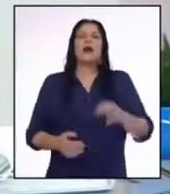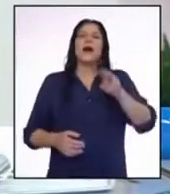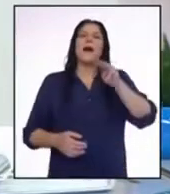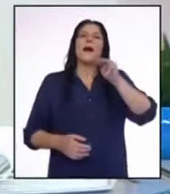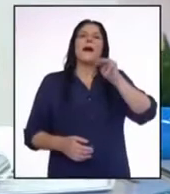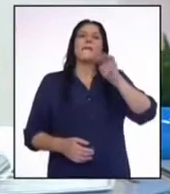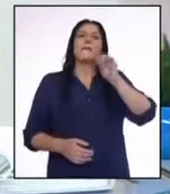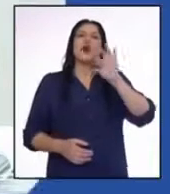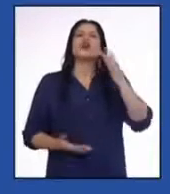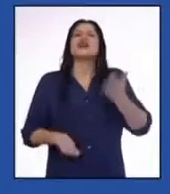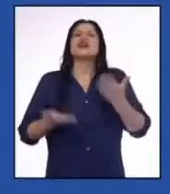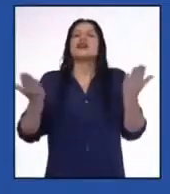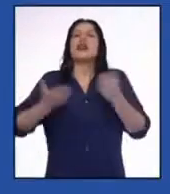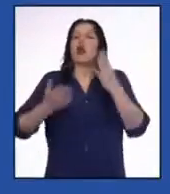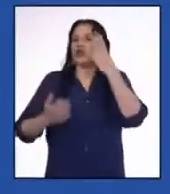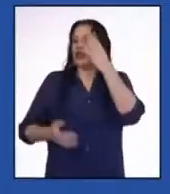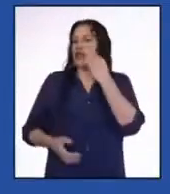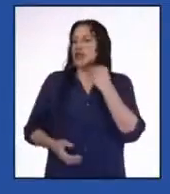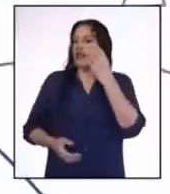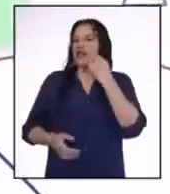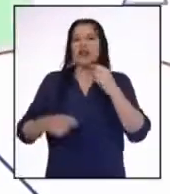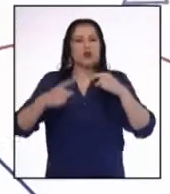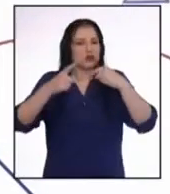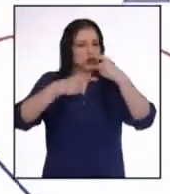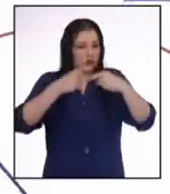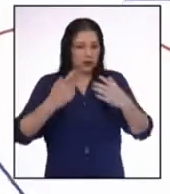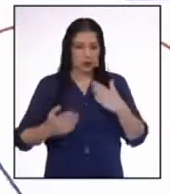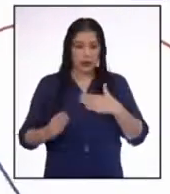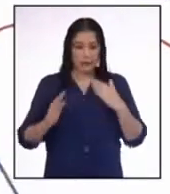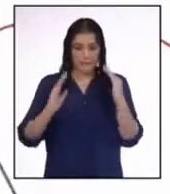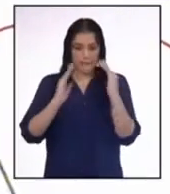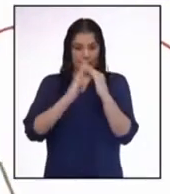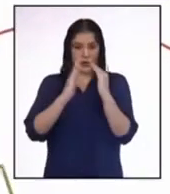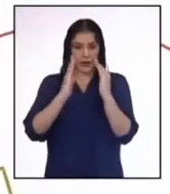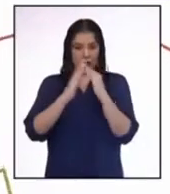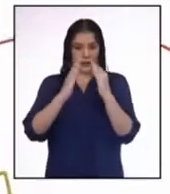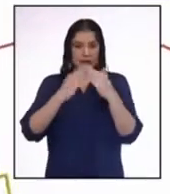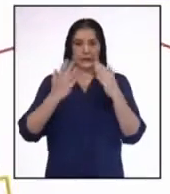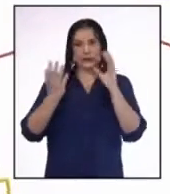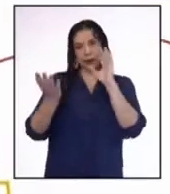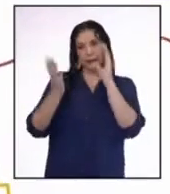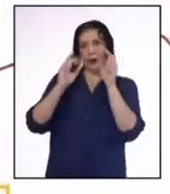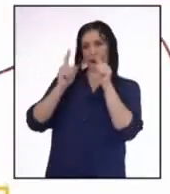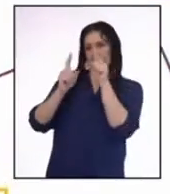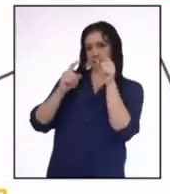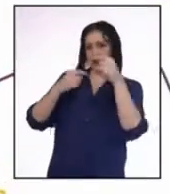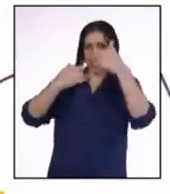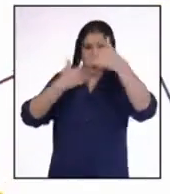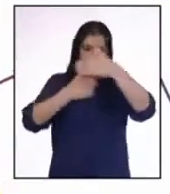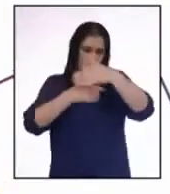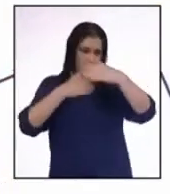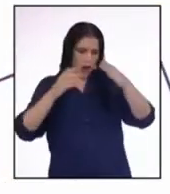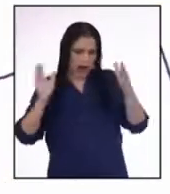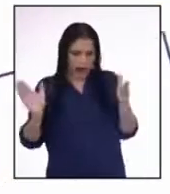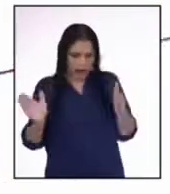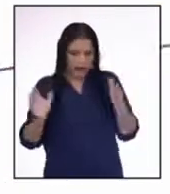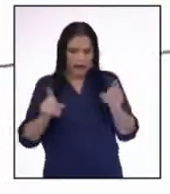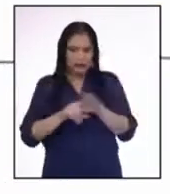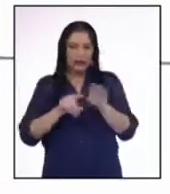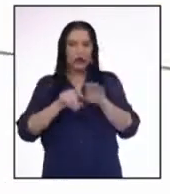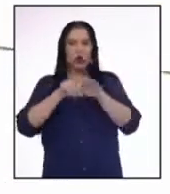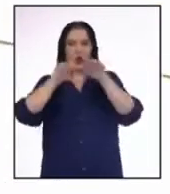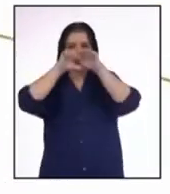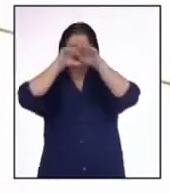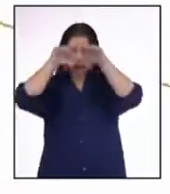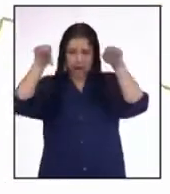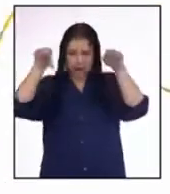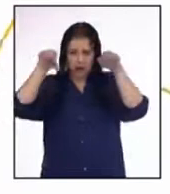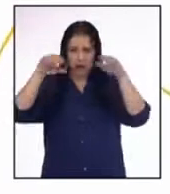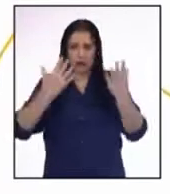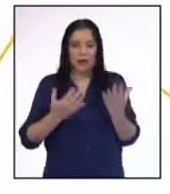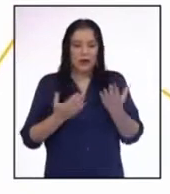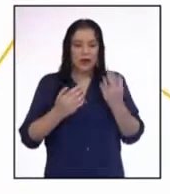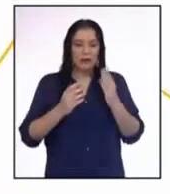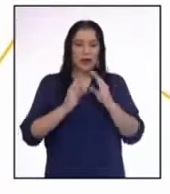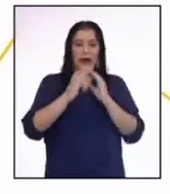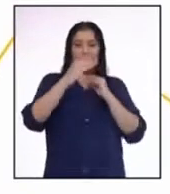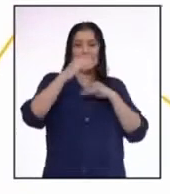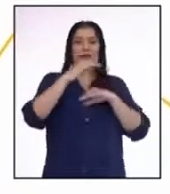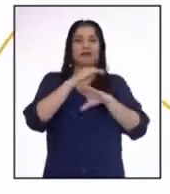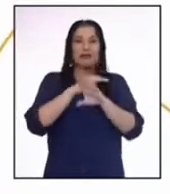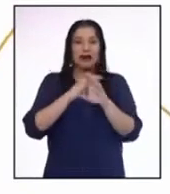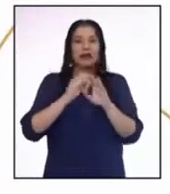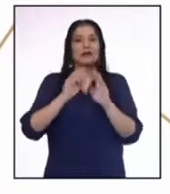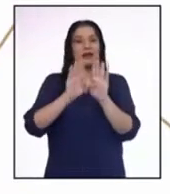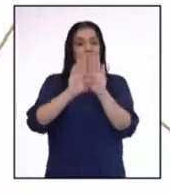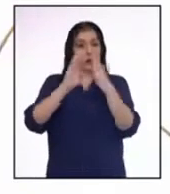Moisés de Chiclayo nos cuenta: mi casa tiene la apariencia de una caja rectangular con techo plano. La fachada de ingreso tiene